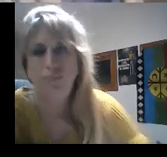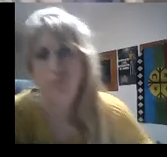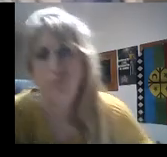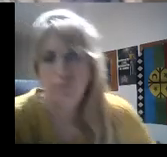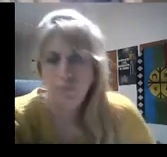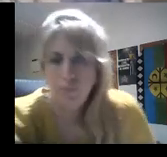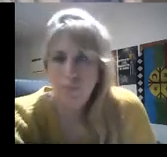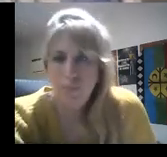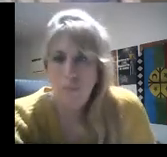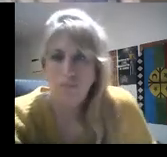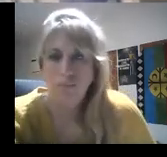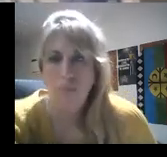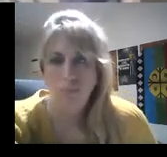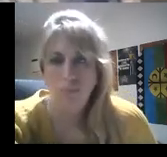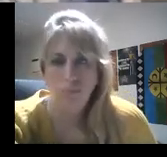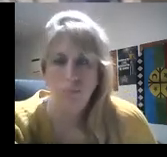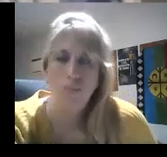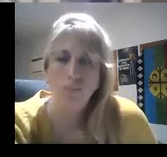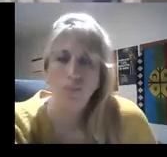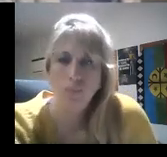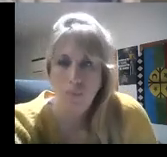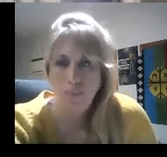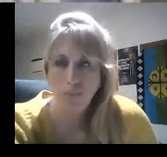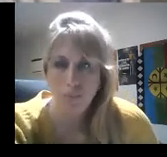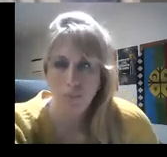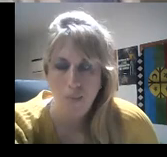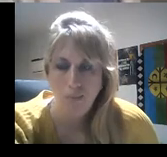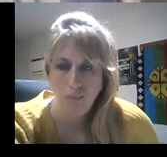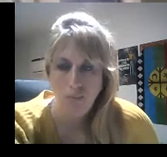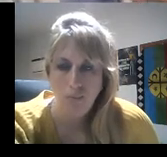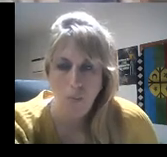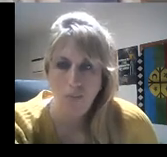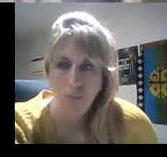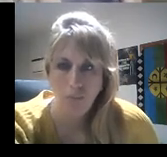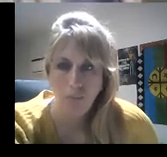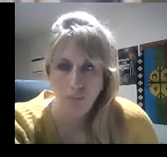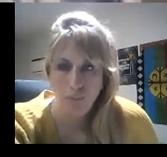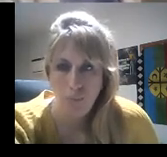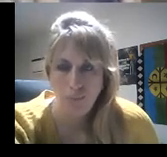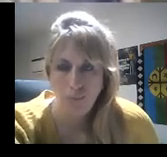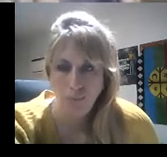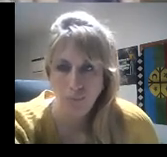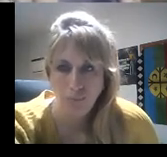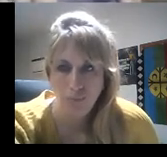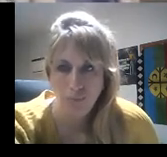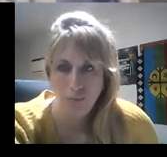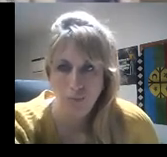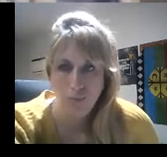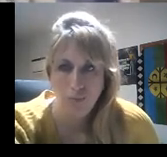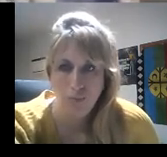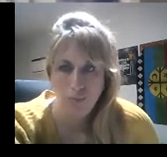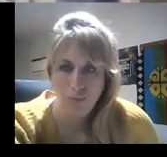es importante pensar también que para comprender un poco el